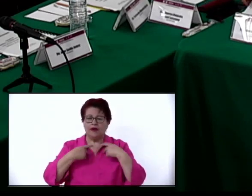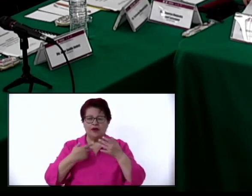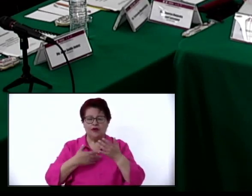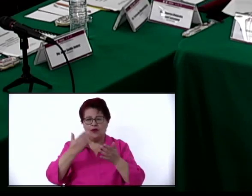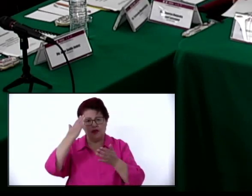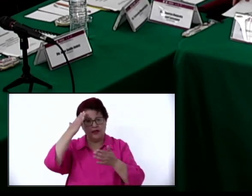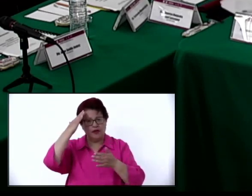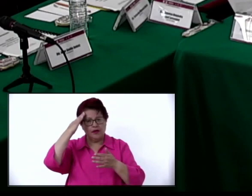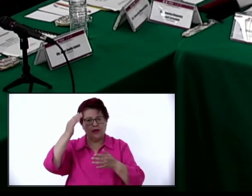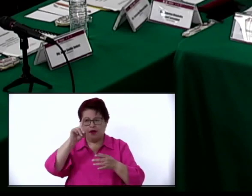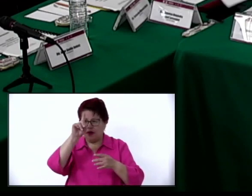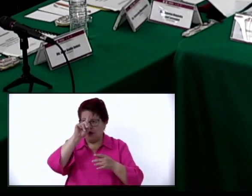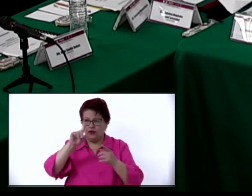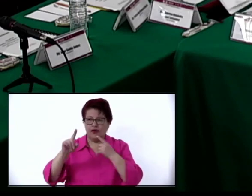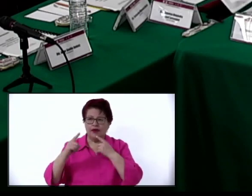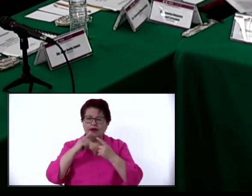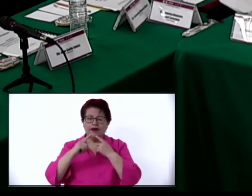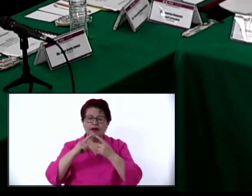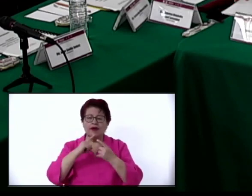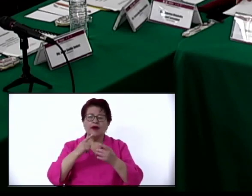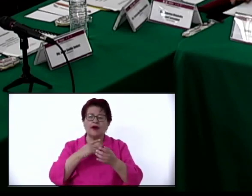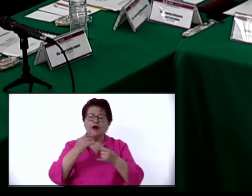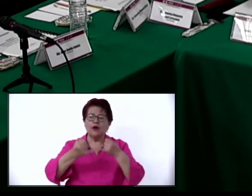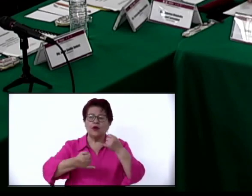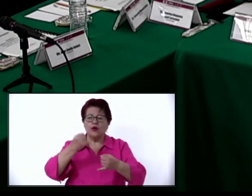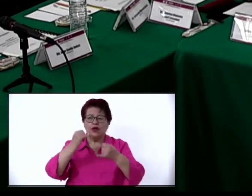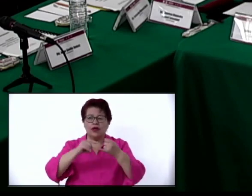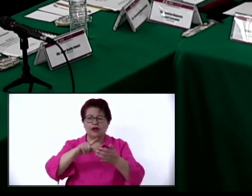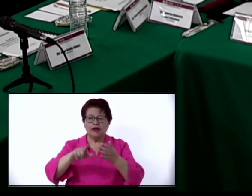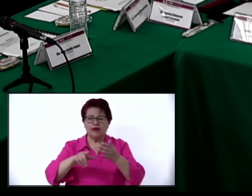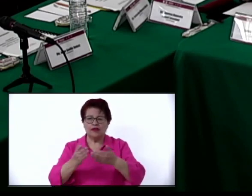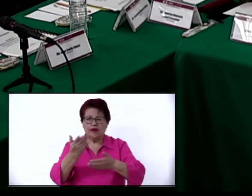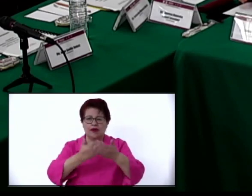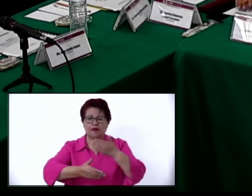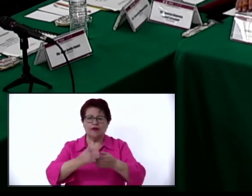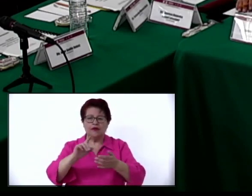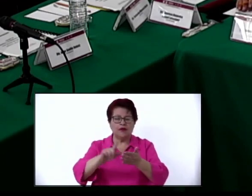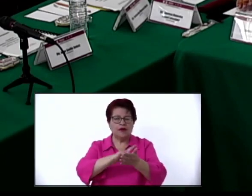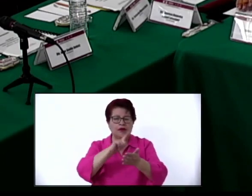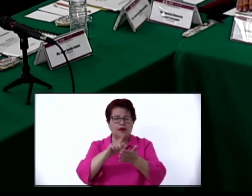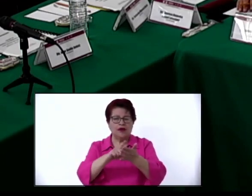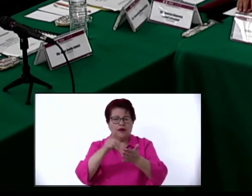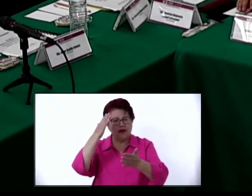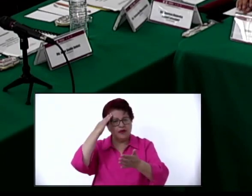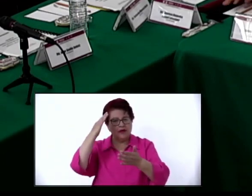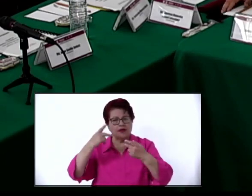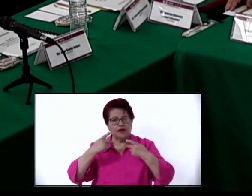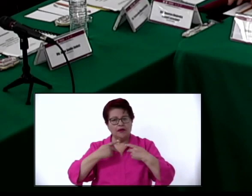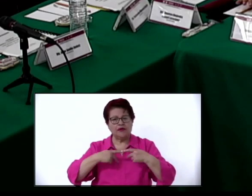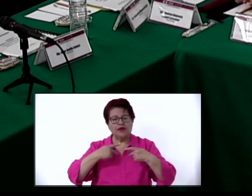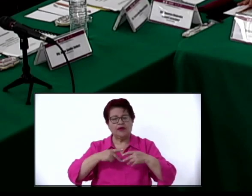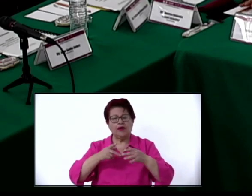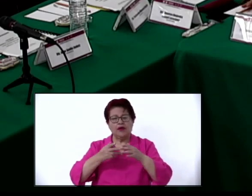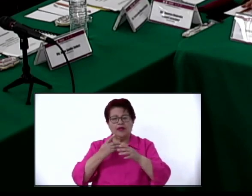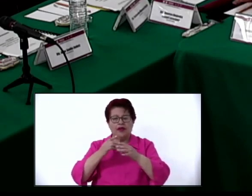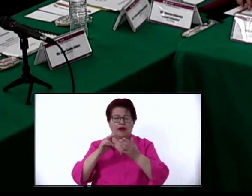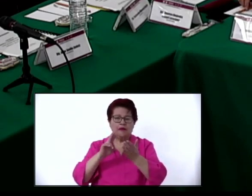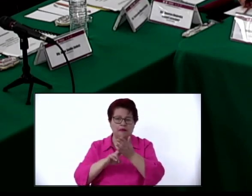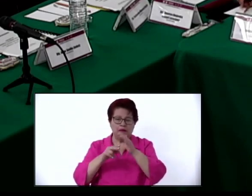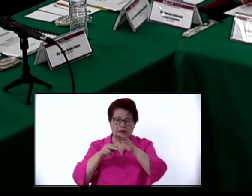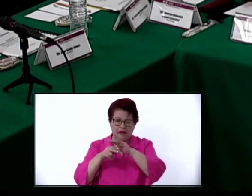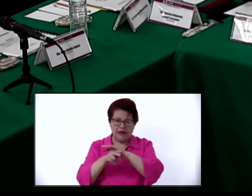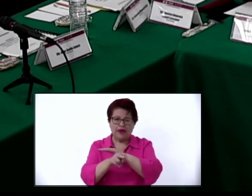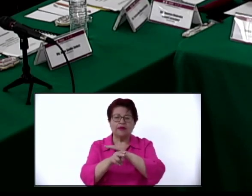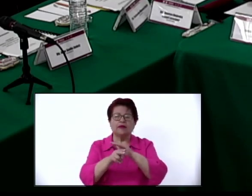titular de la Consejería Jurídica y de Servicios Legales, de la persona titular del Sistema de Transporte Colectivo